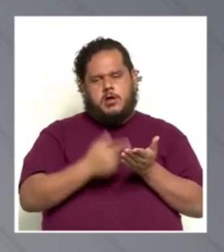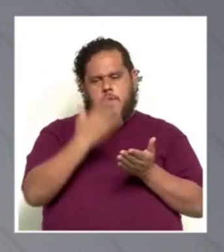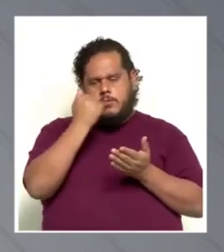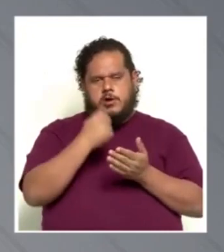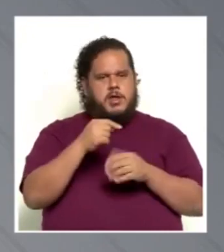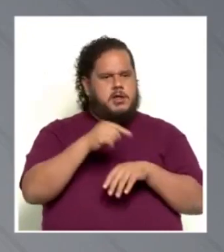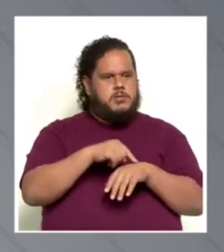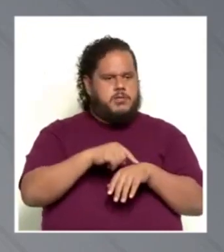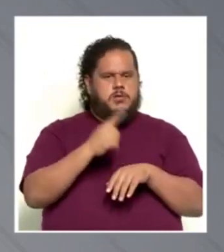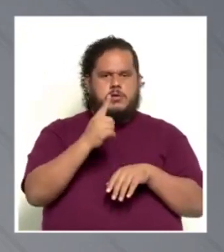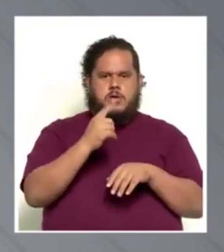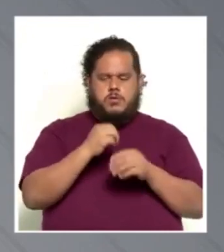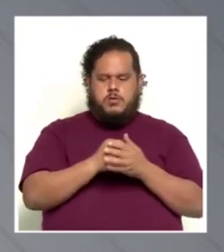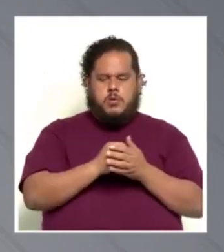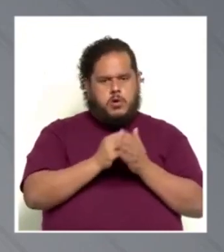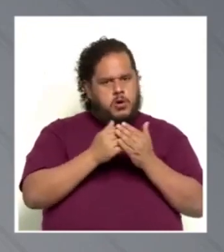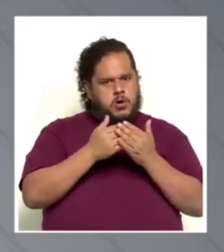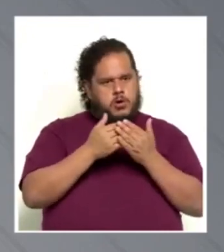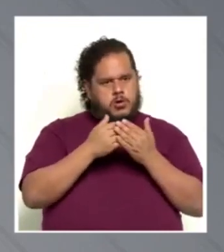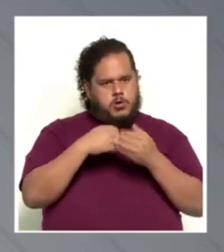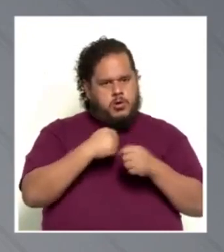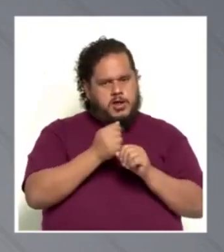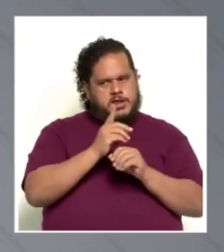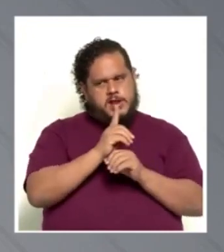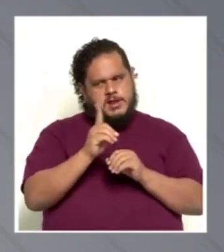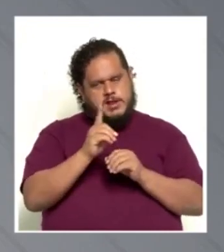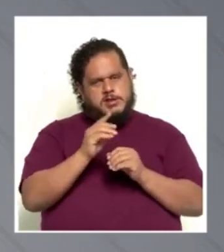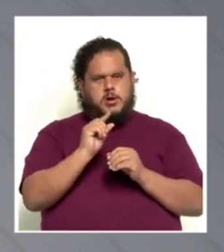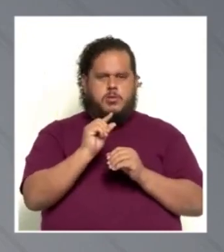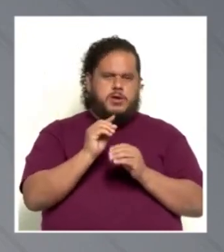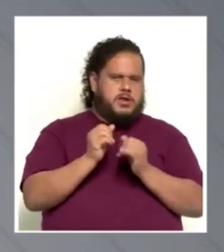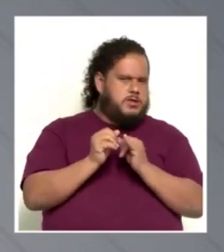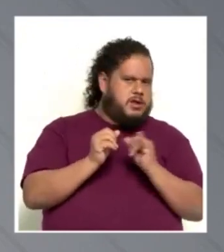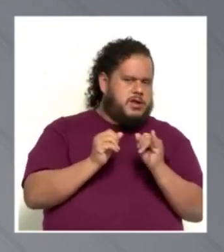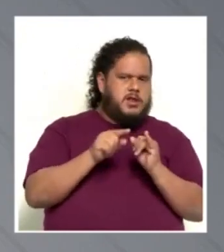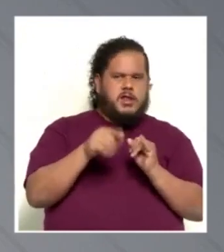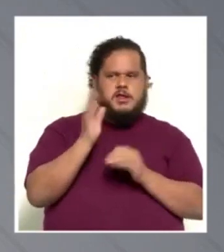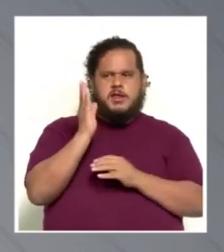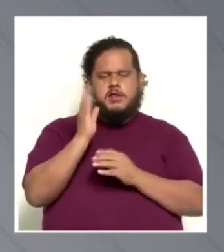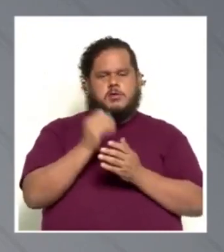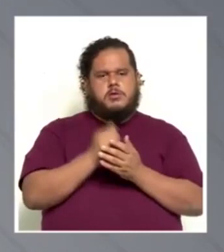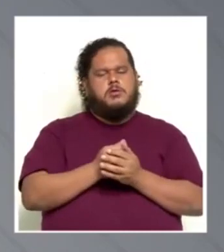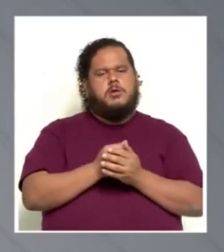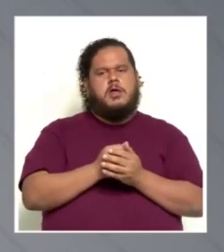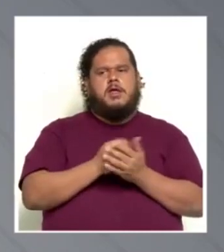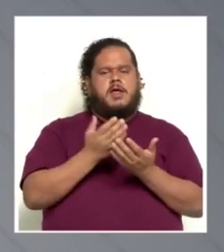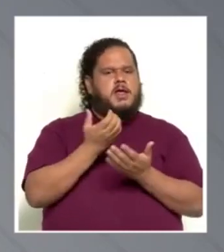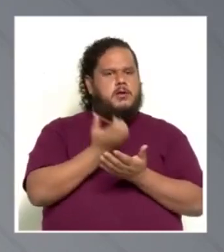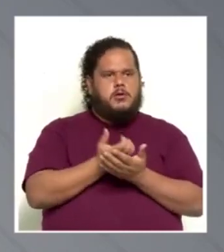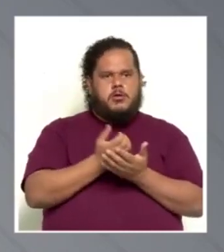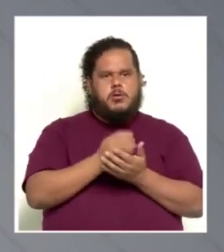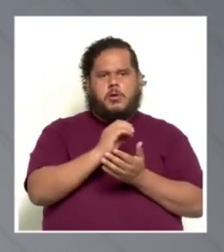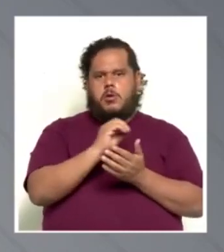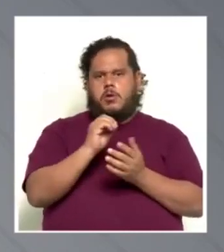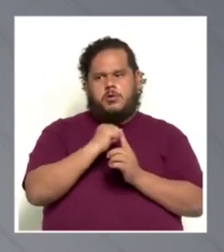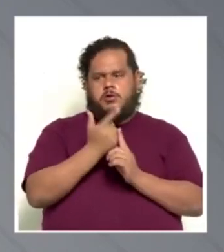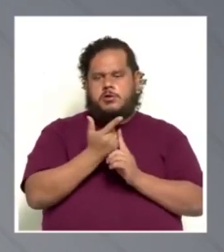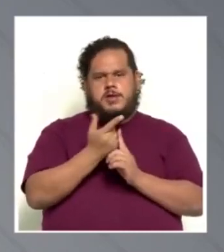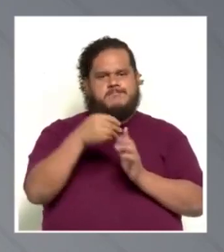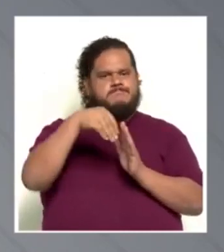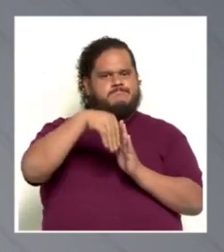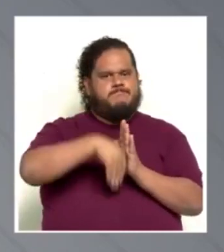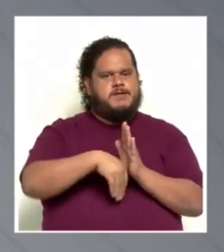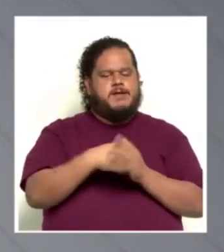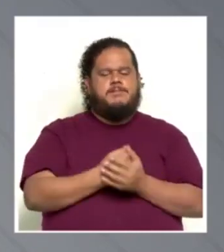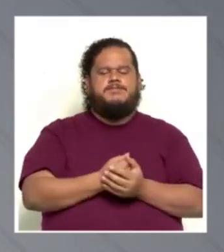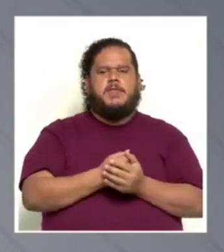lo corre un poquitito a la derecha o un poquitito a la izquierda de ese discurso, sea en lo económico o en lo social, se cae.